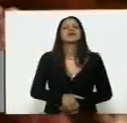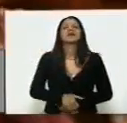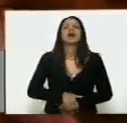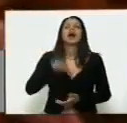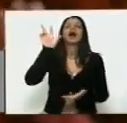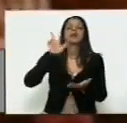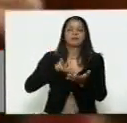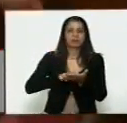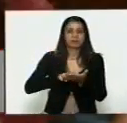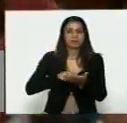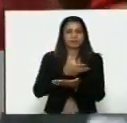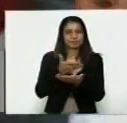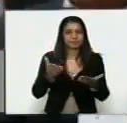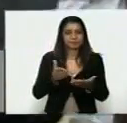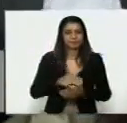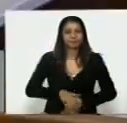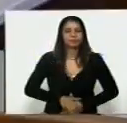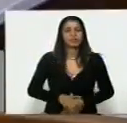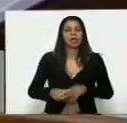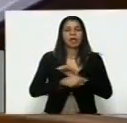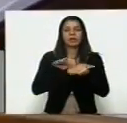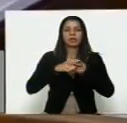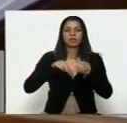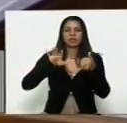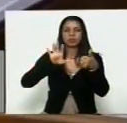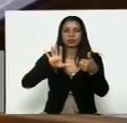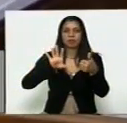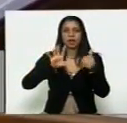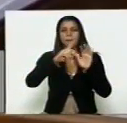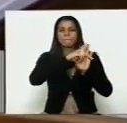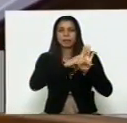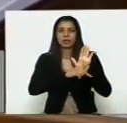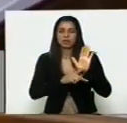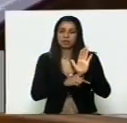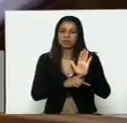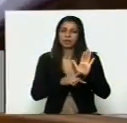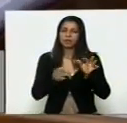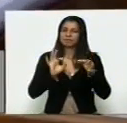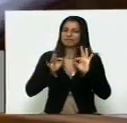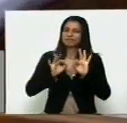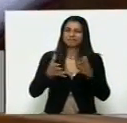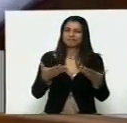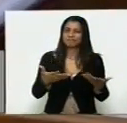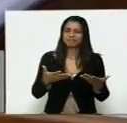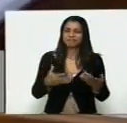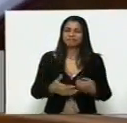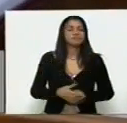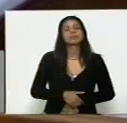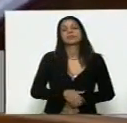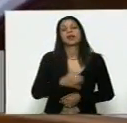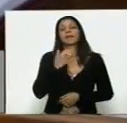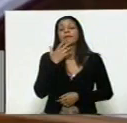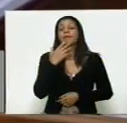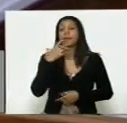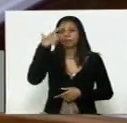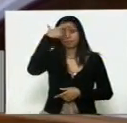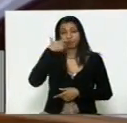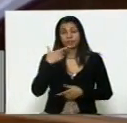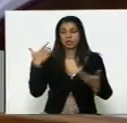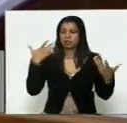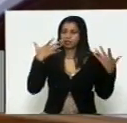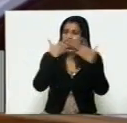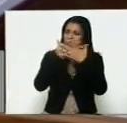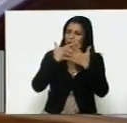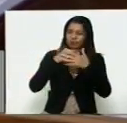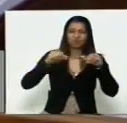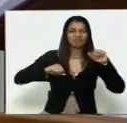Aprobado. Artículo 6. Principio de interpretación. En caso de dudas en la